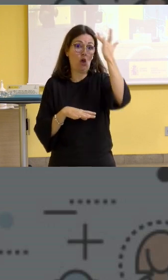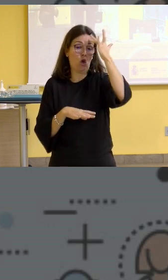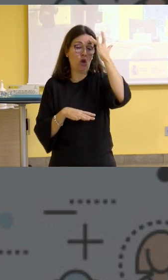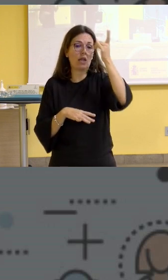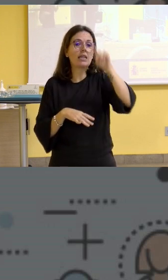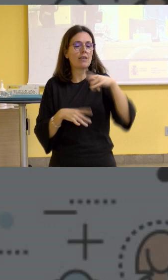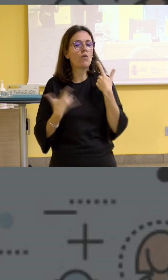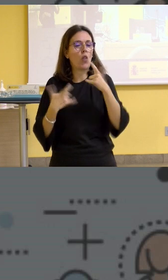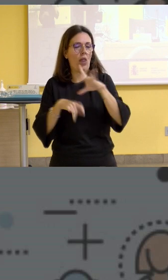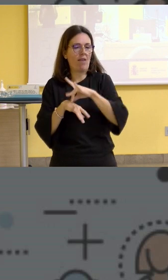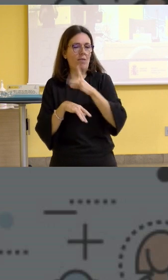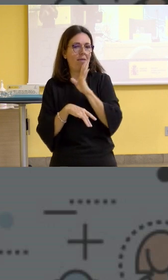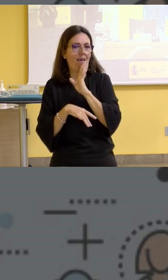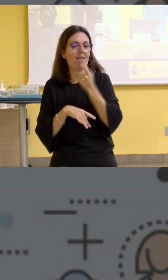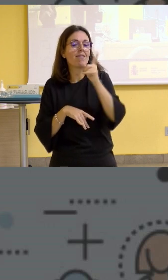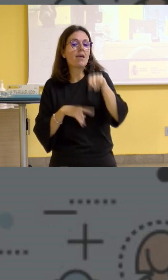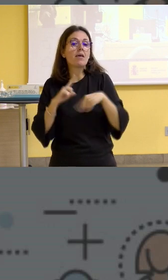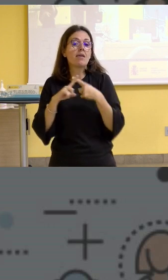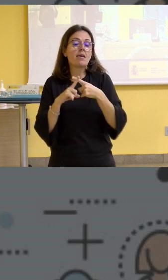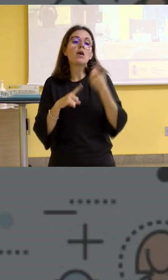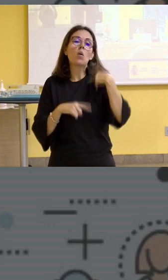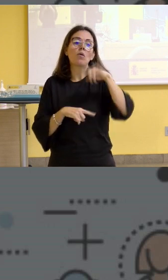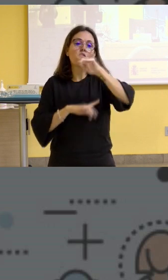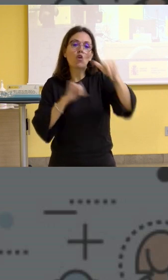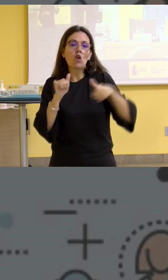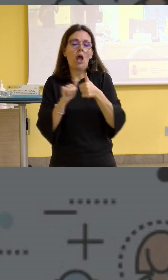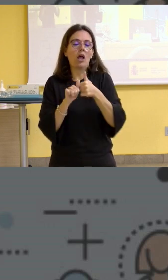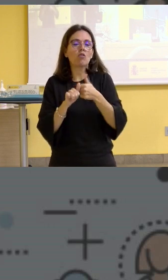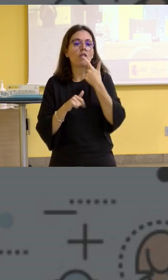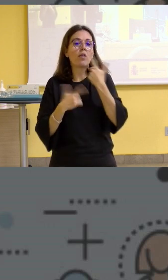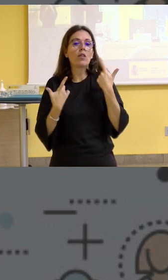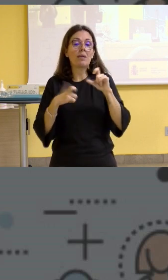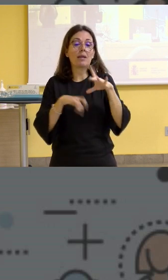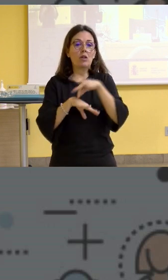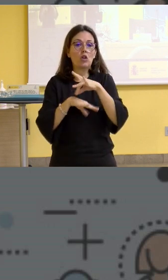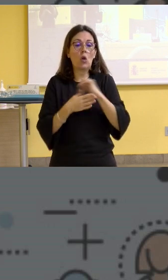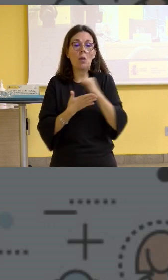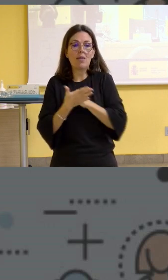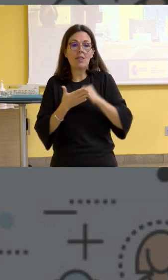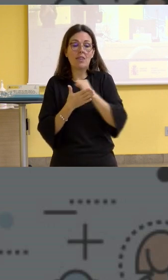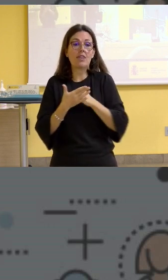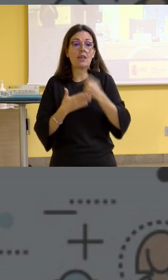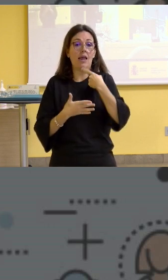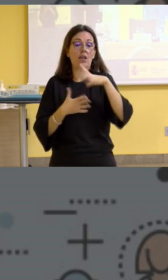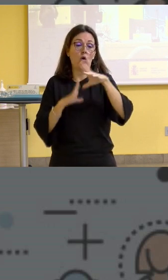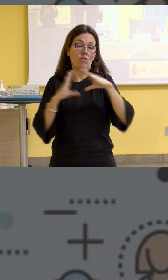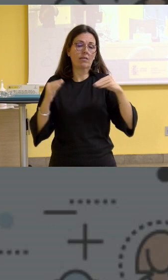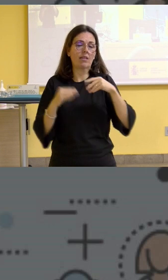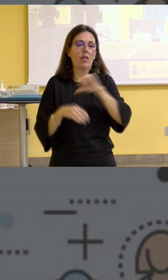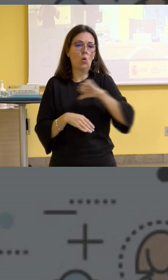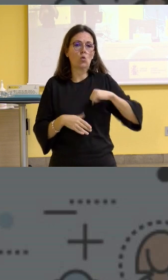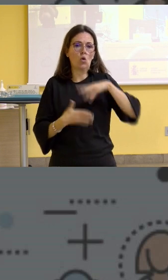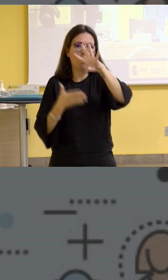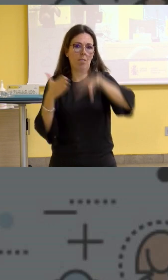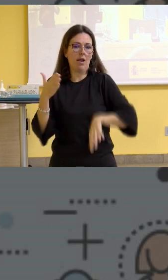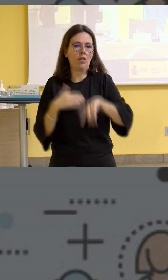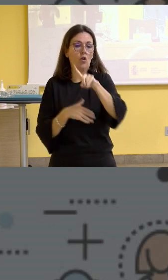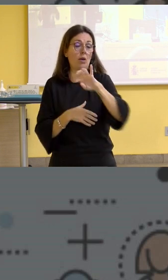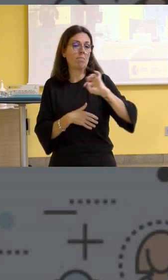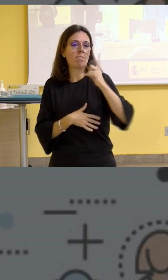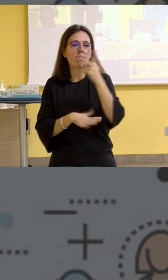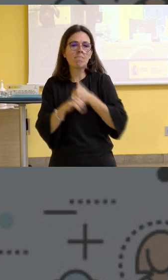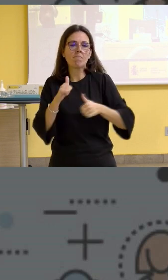Enfermedad de Huntington y profesor asociado del Departamento de Medicina de la Universidad Autónoma de Barcelona. Bueno, y sobre todo